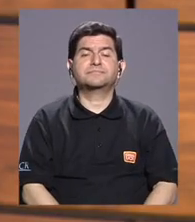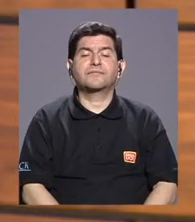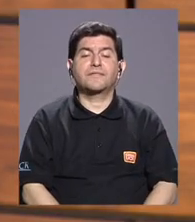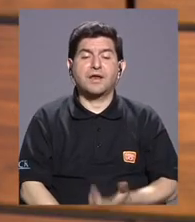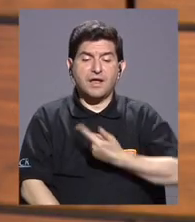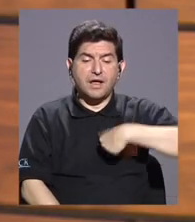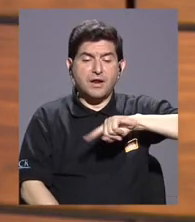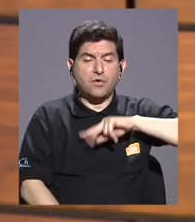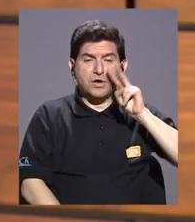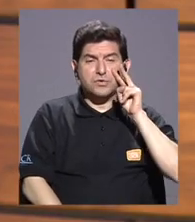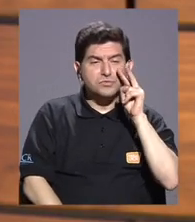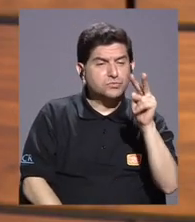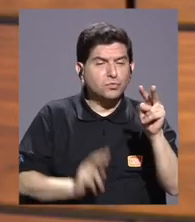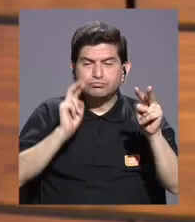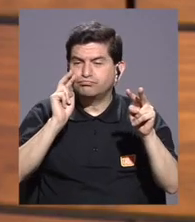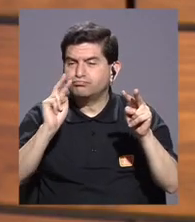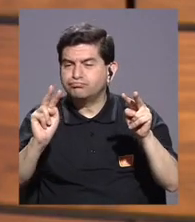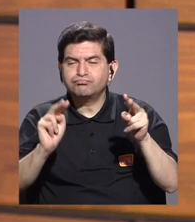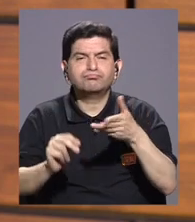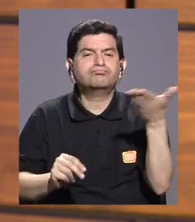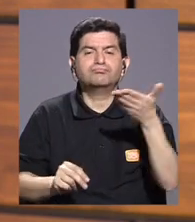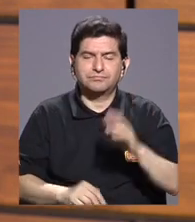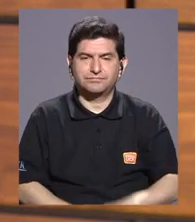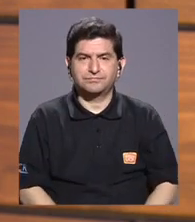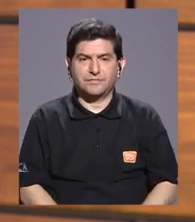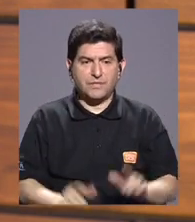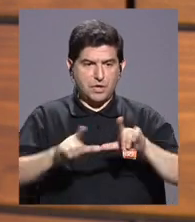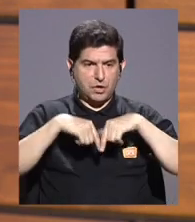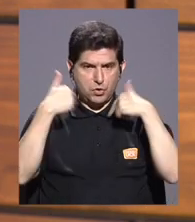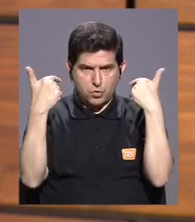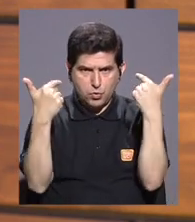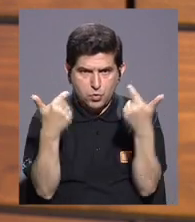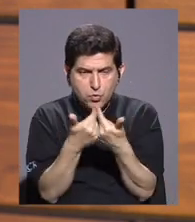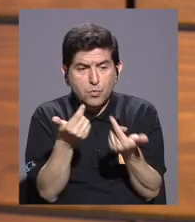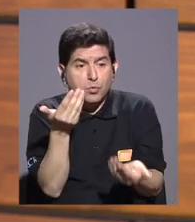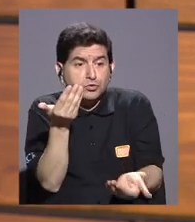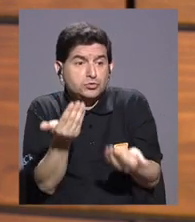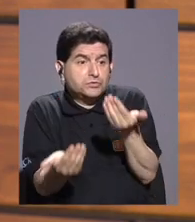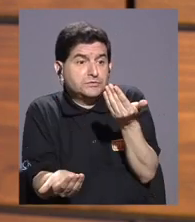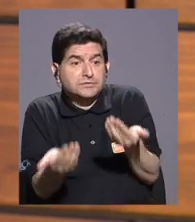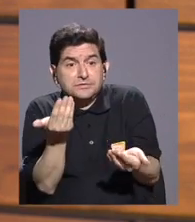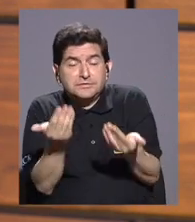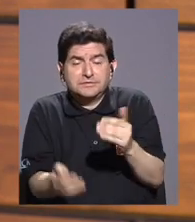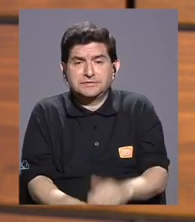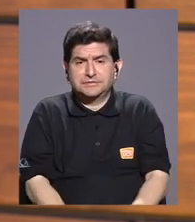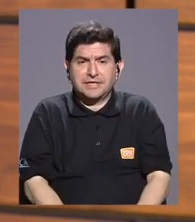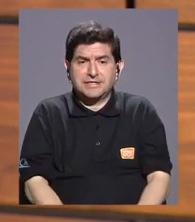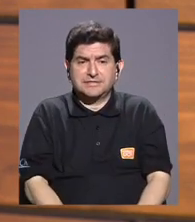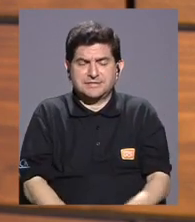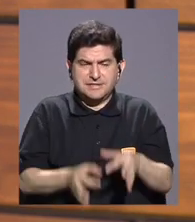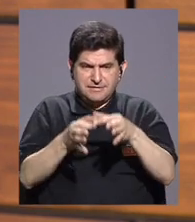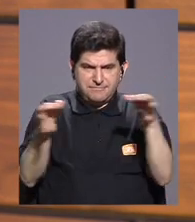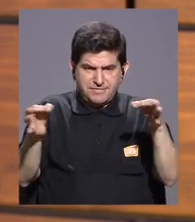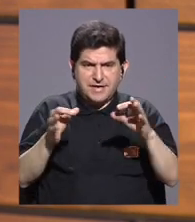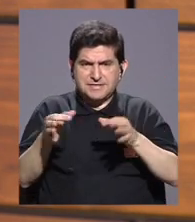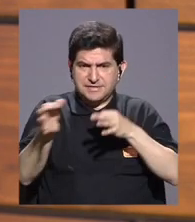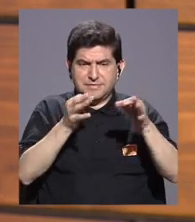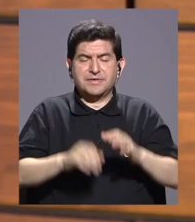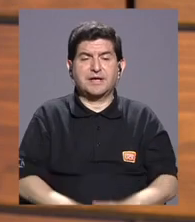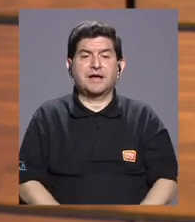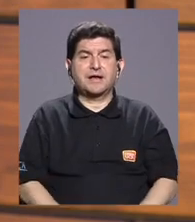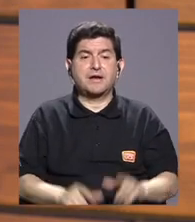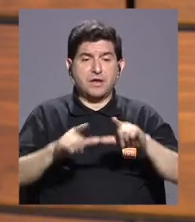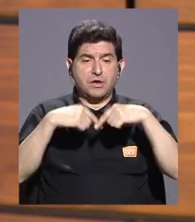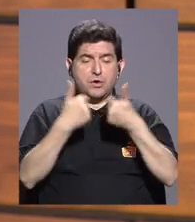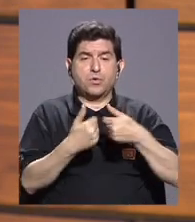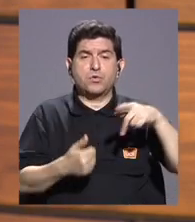Es que lo que hemos venido viendo es que sectores, o sea, tal vez a eso refería esa afirmación, ¿no? Sectores del Partido de